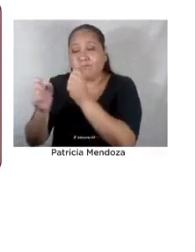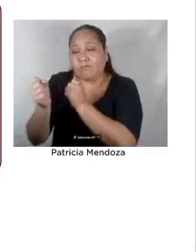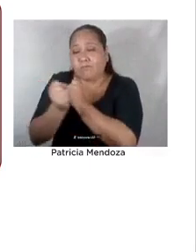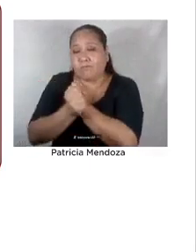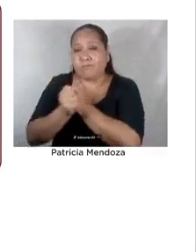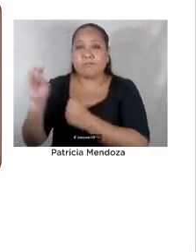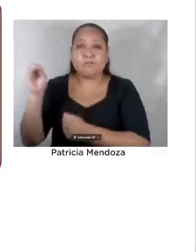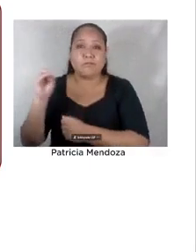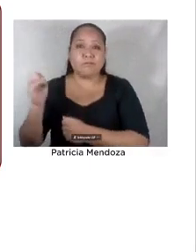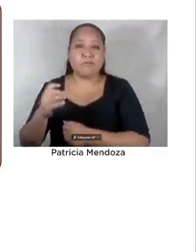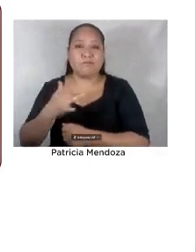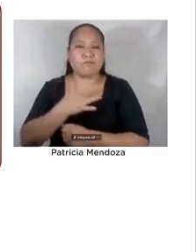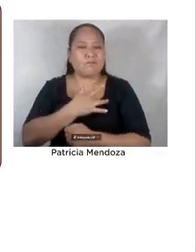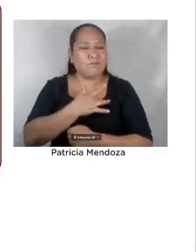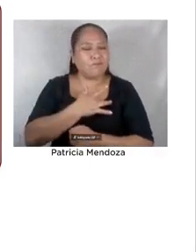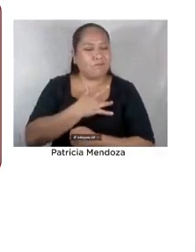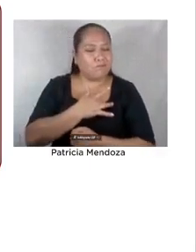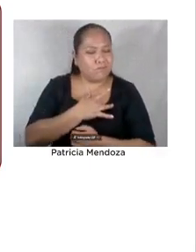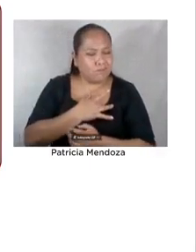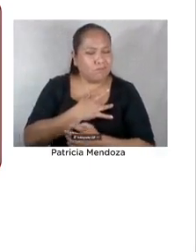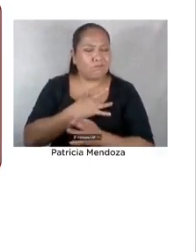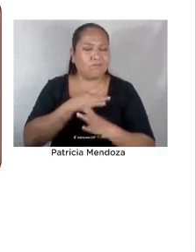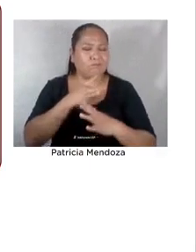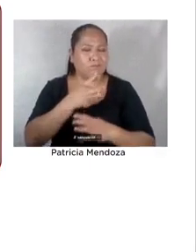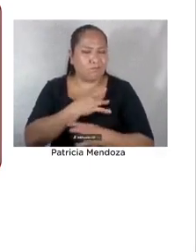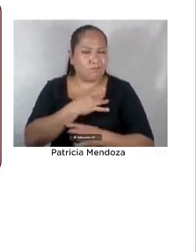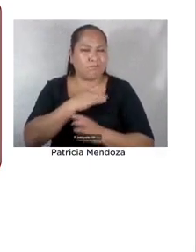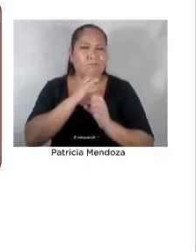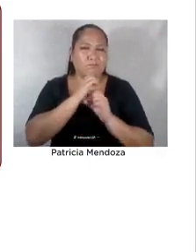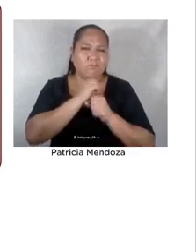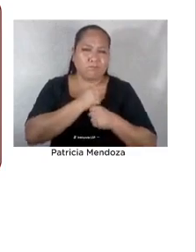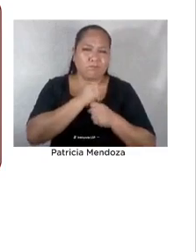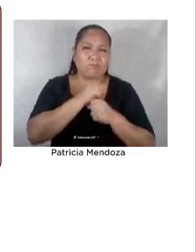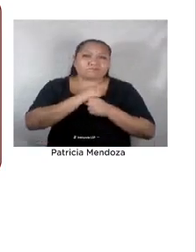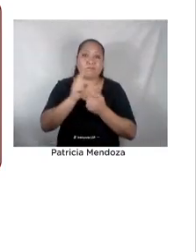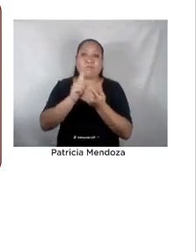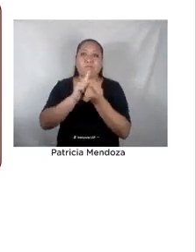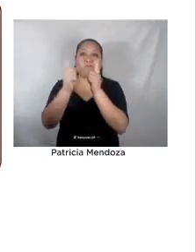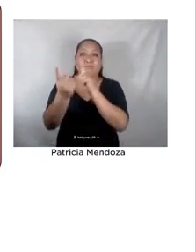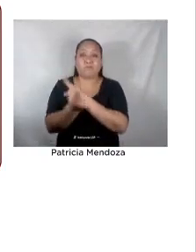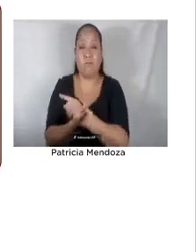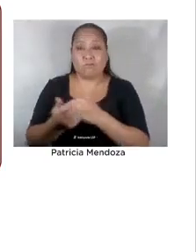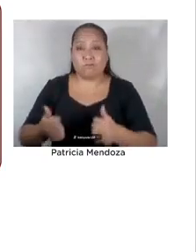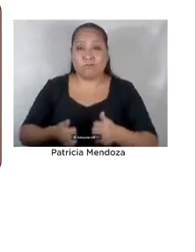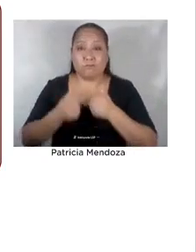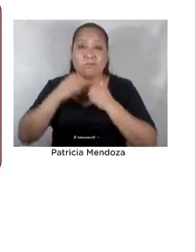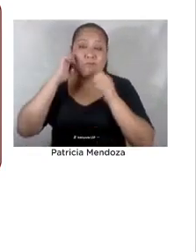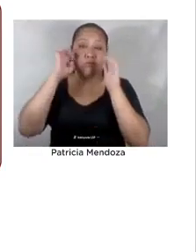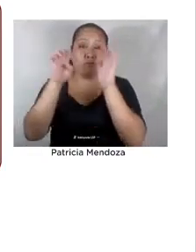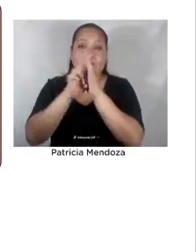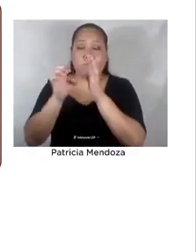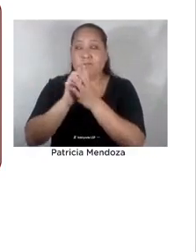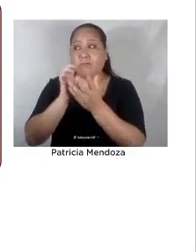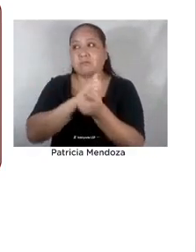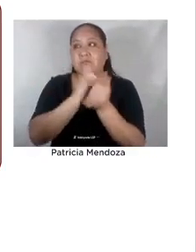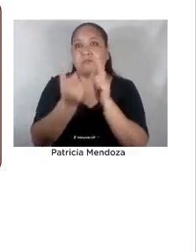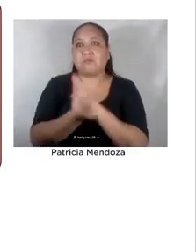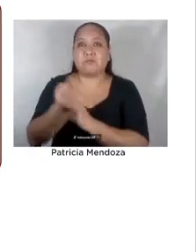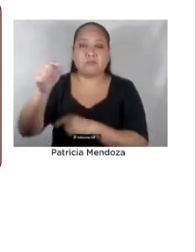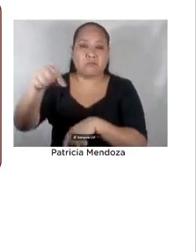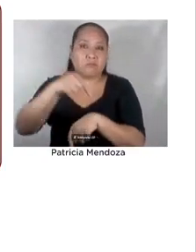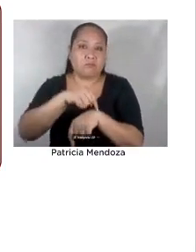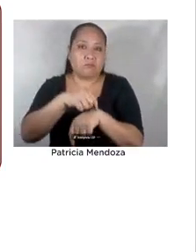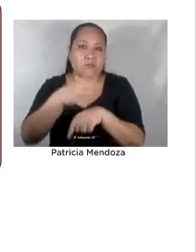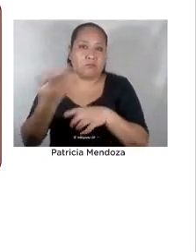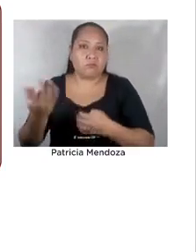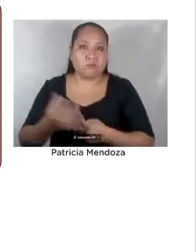duelos referidos a los cambios que hemos estado teniendo en nuestra vida, ¿no? Duelos asociados a estos periodos